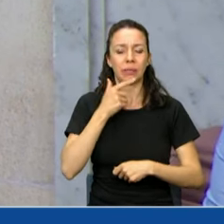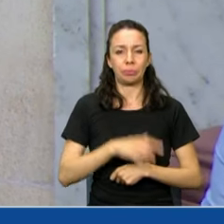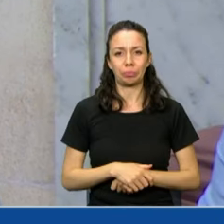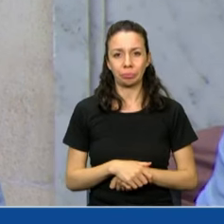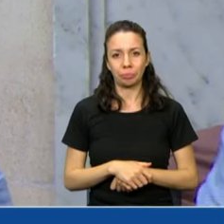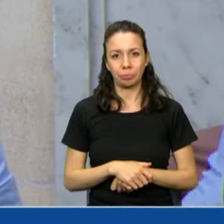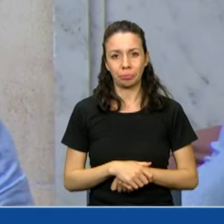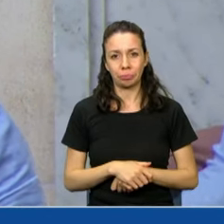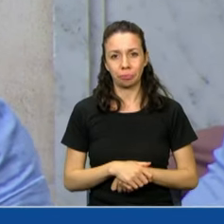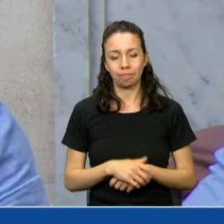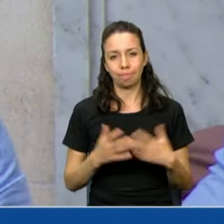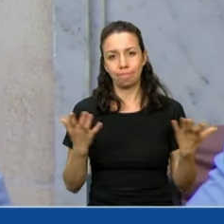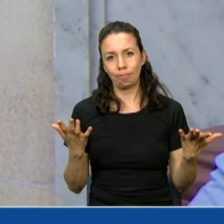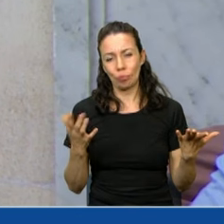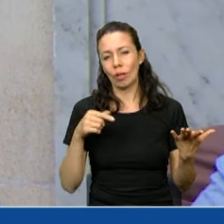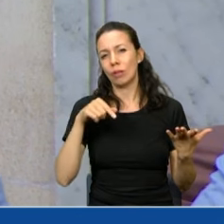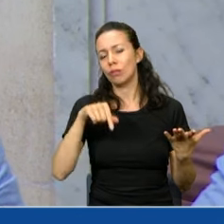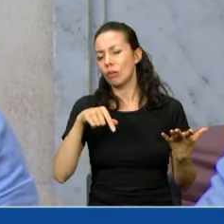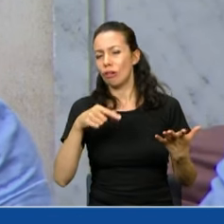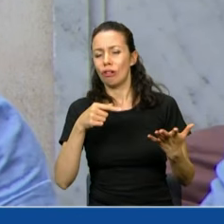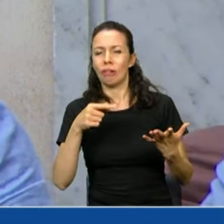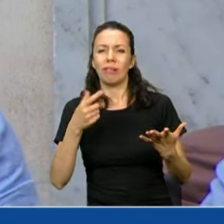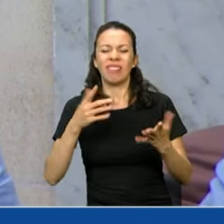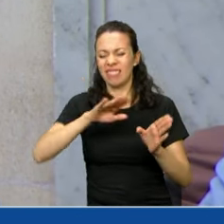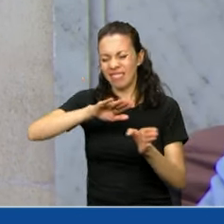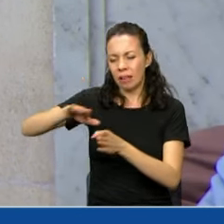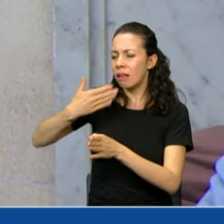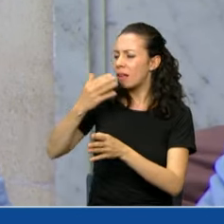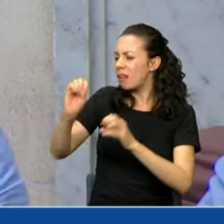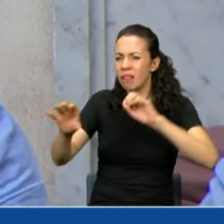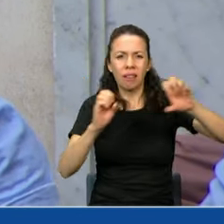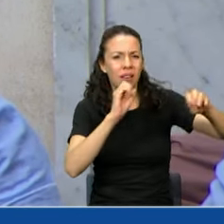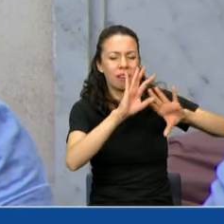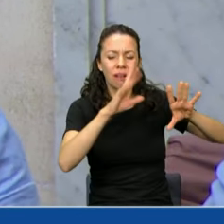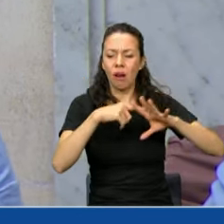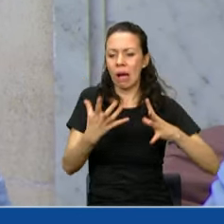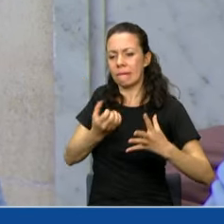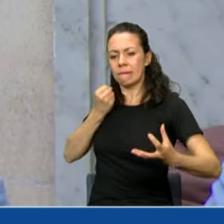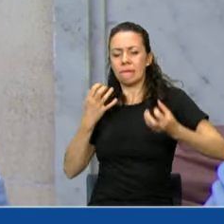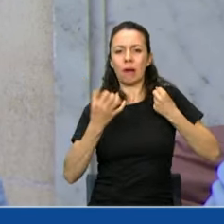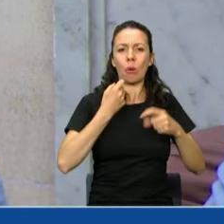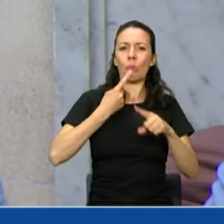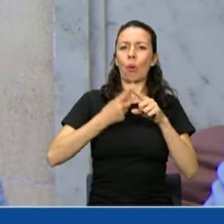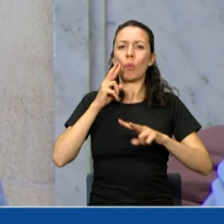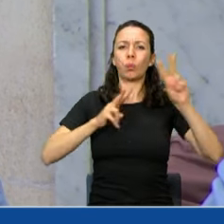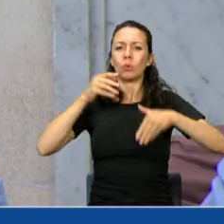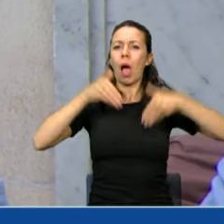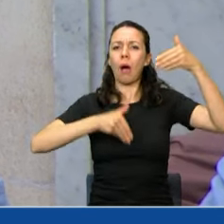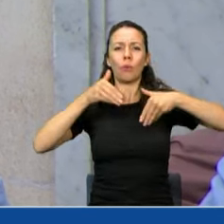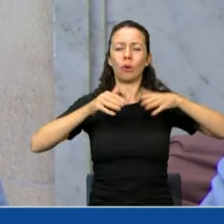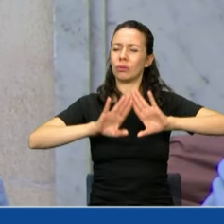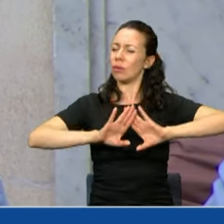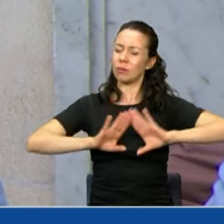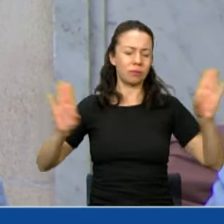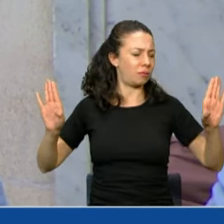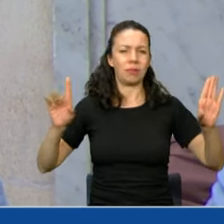que dejando las chicanas de lado dejando las mezquindades electorales acá tenemos un proyecto